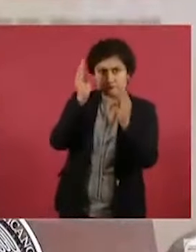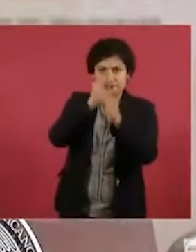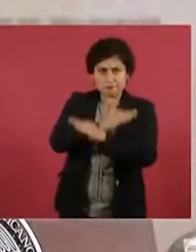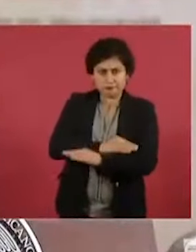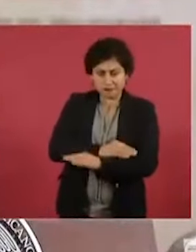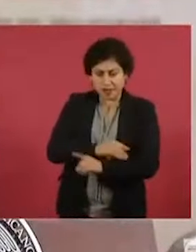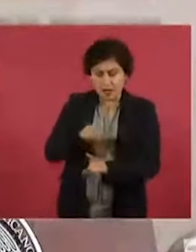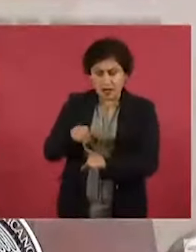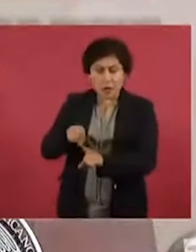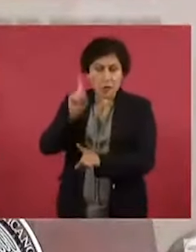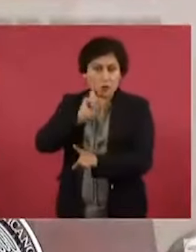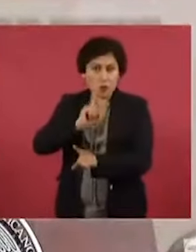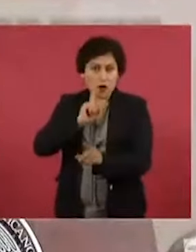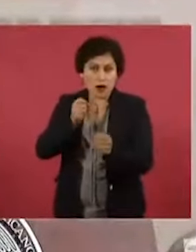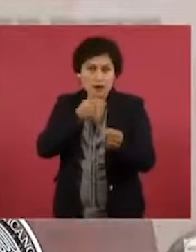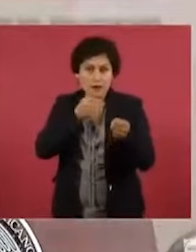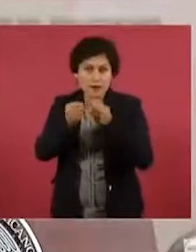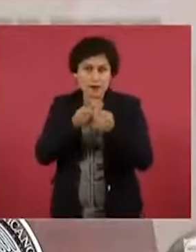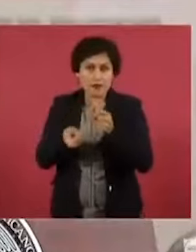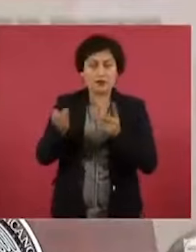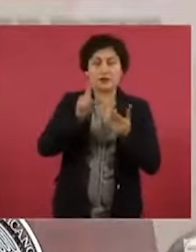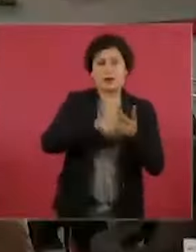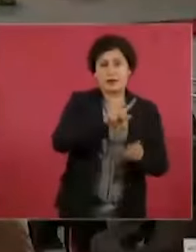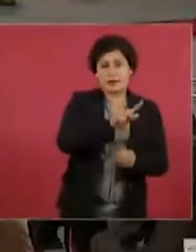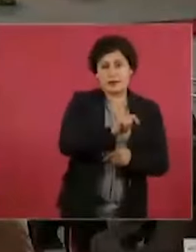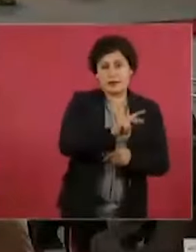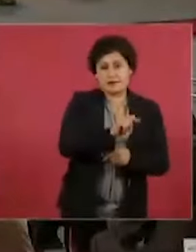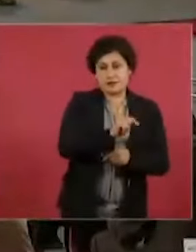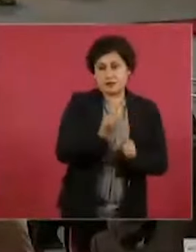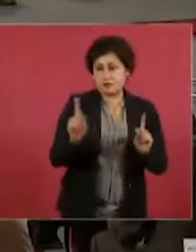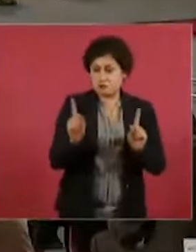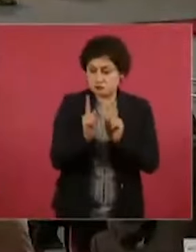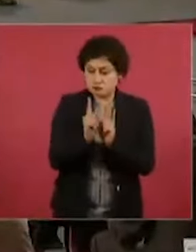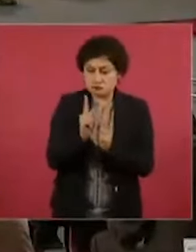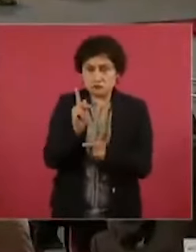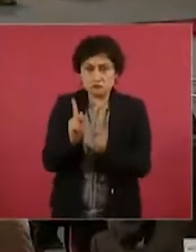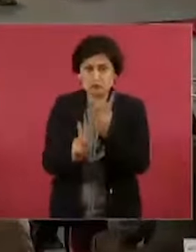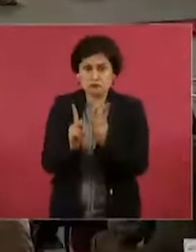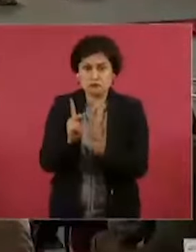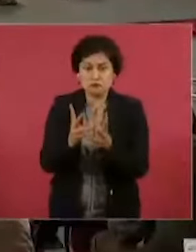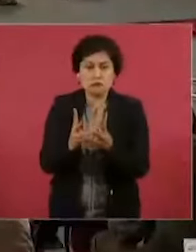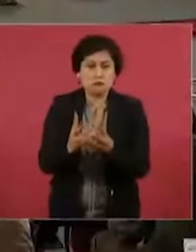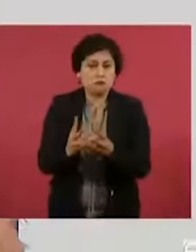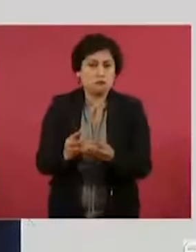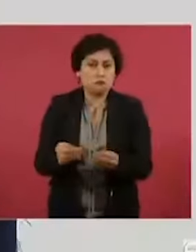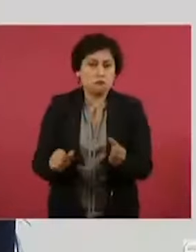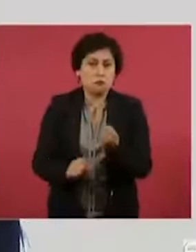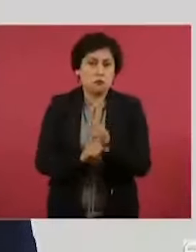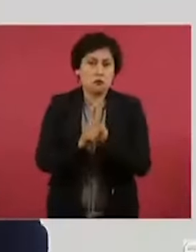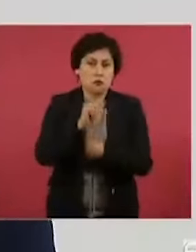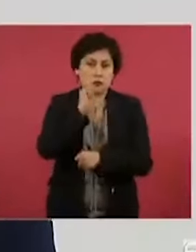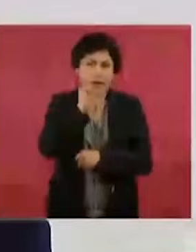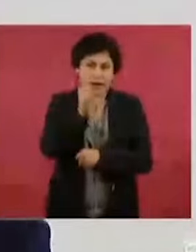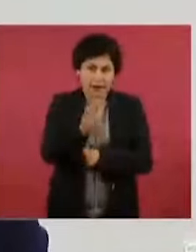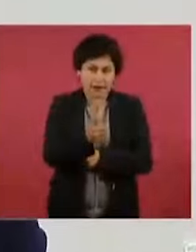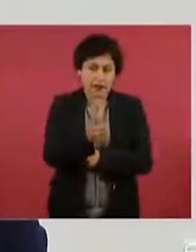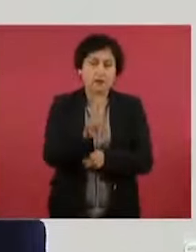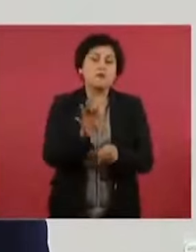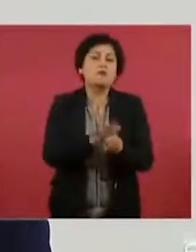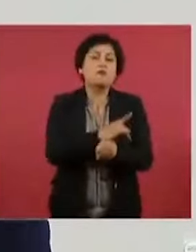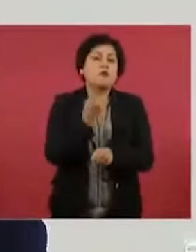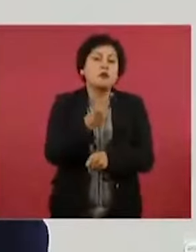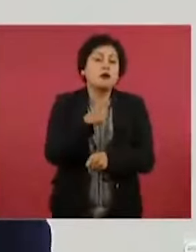adelantas, regresó parte de su salario. ¿Por qué? Porque la nueva ministra busca cumplir con lo que dice la Constitución que